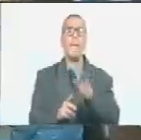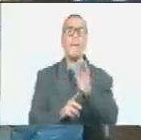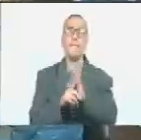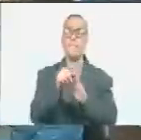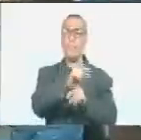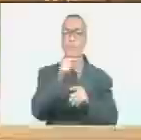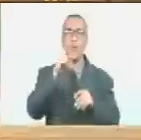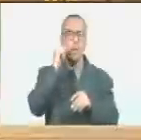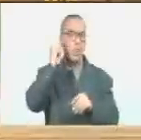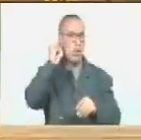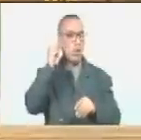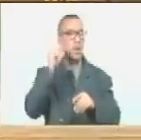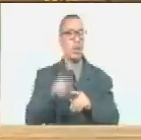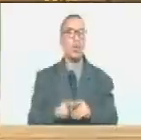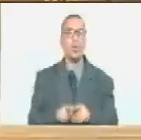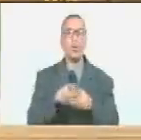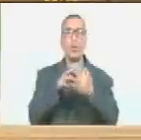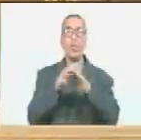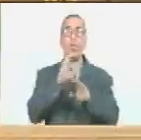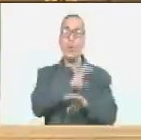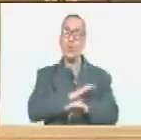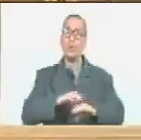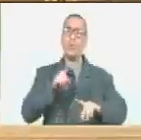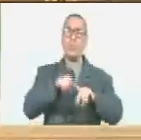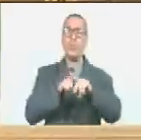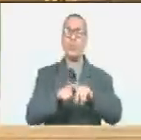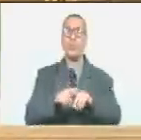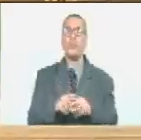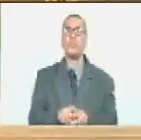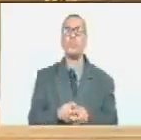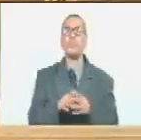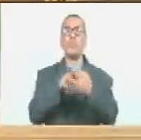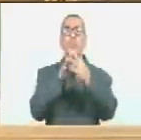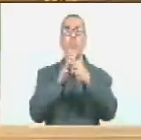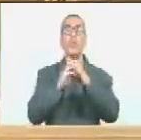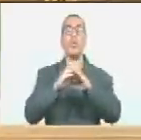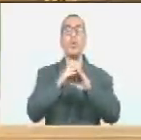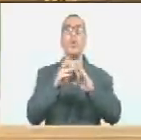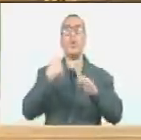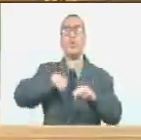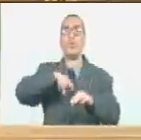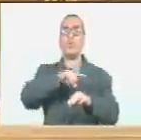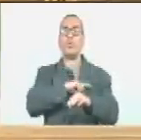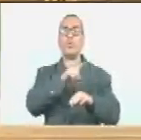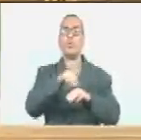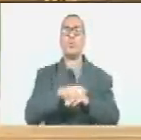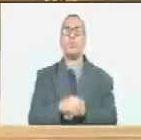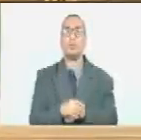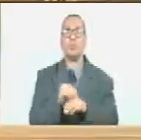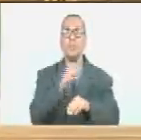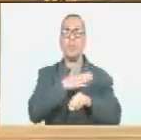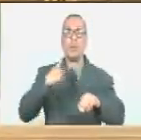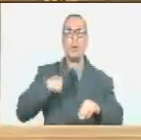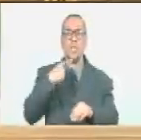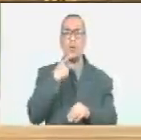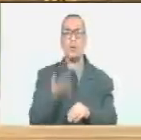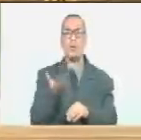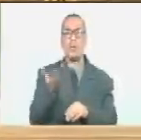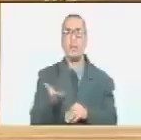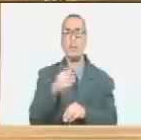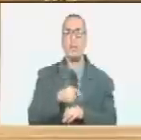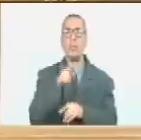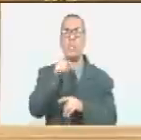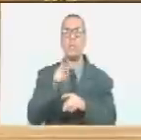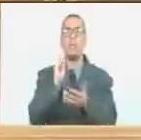pioneras y a través de los consejos comunales y comunas. Nosotros tenemos que resaltar que